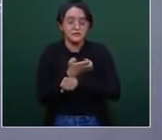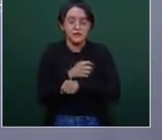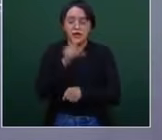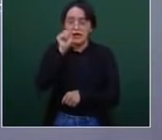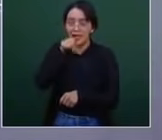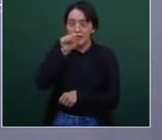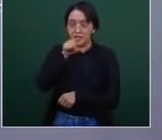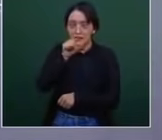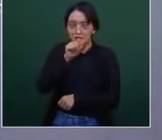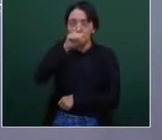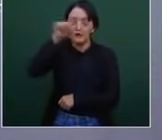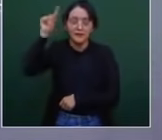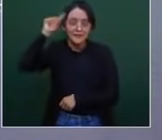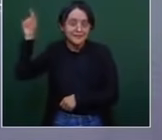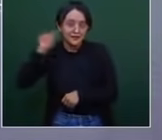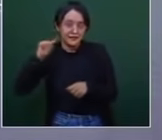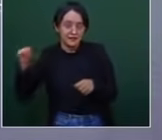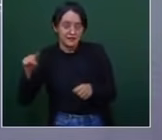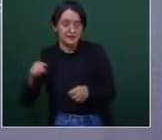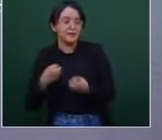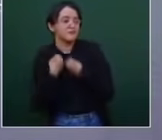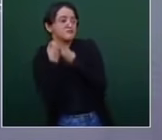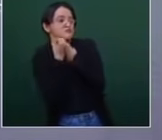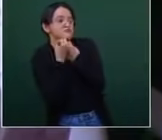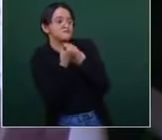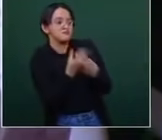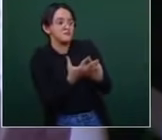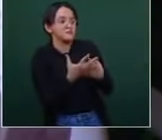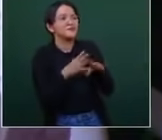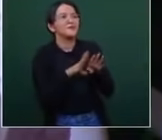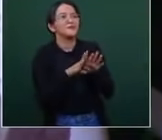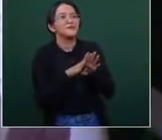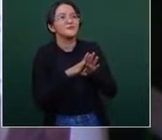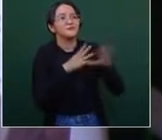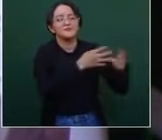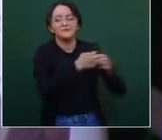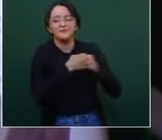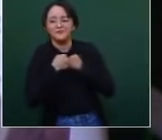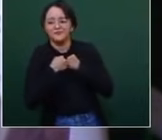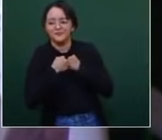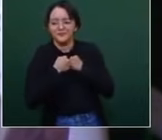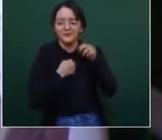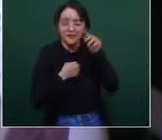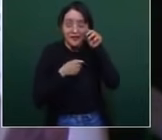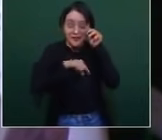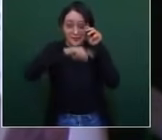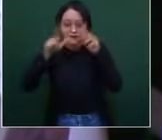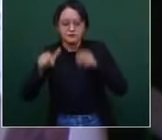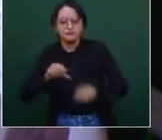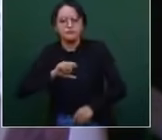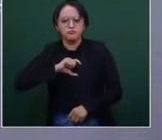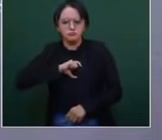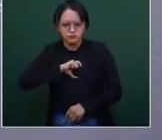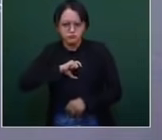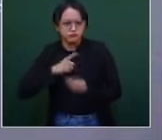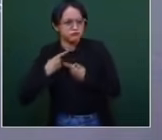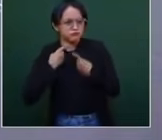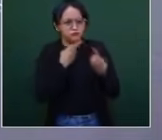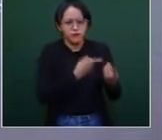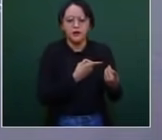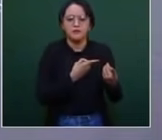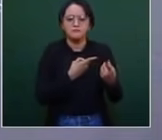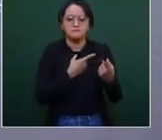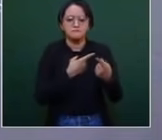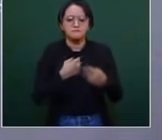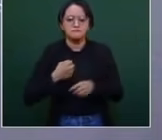la ciudadanía adoptiva y más tarde se le concedieron medallas, sables de honor y